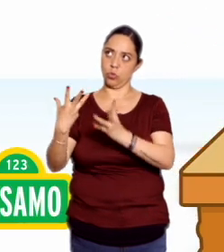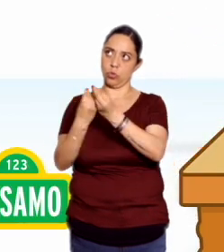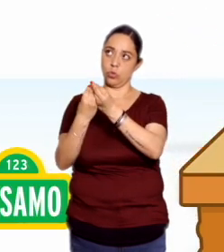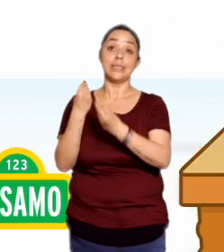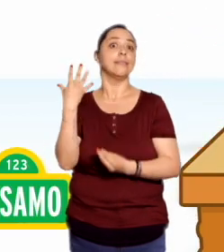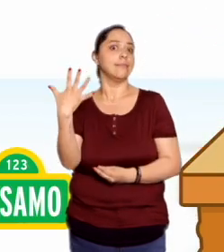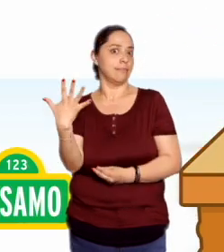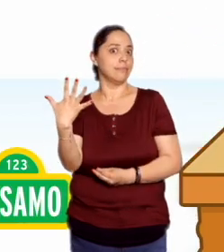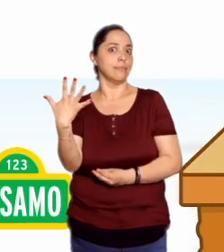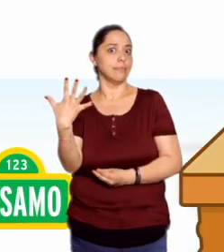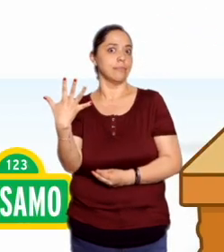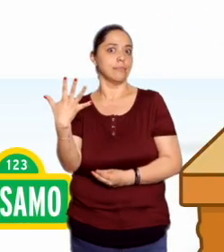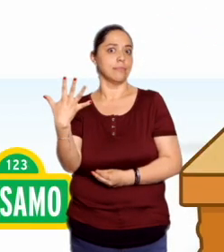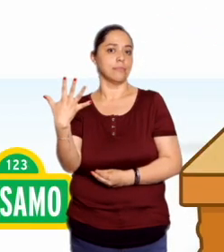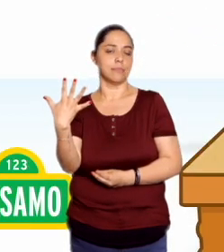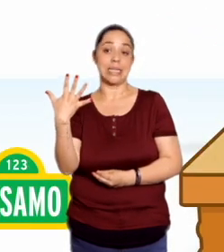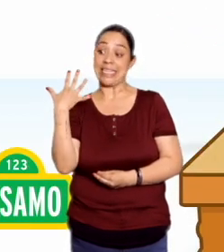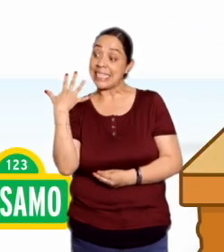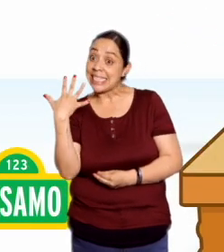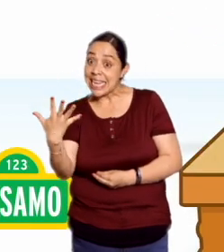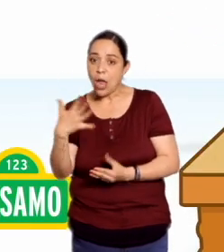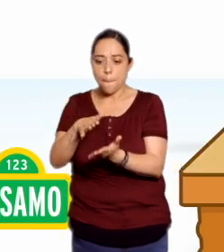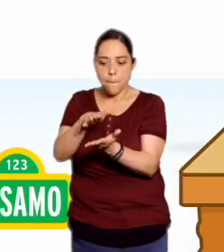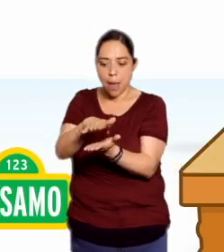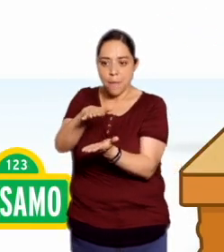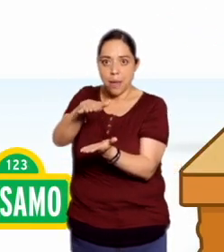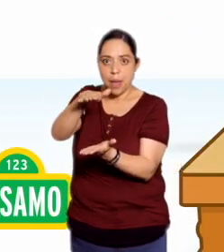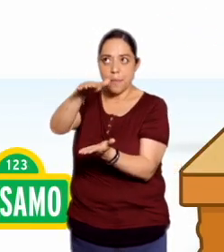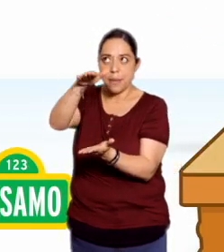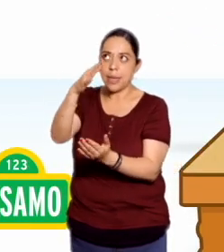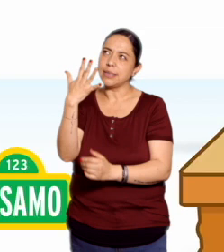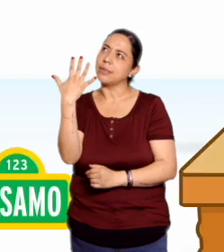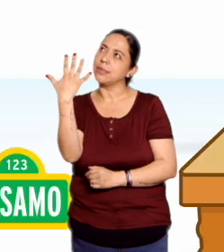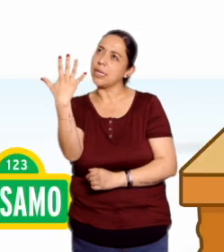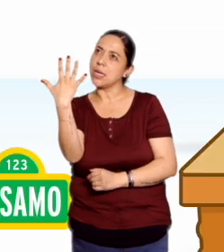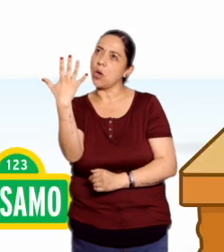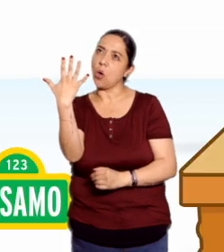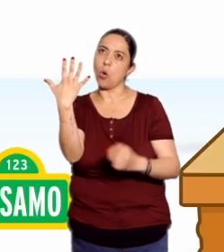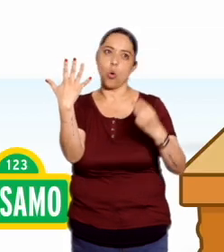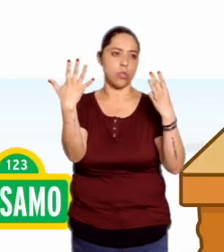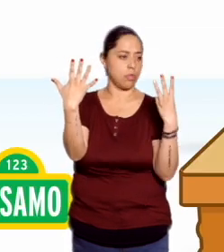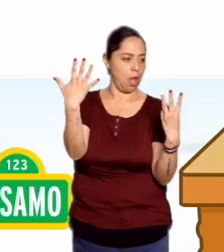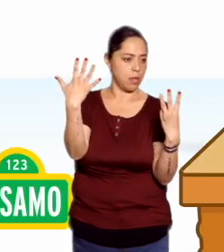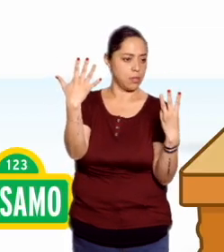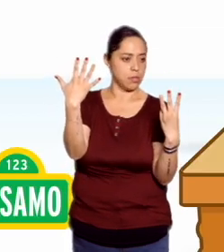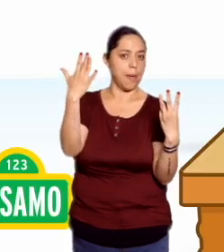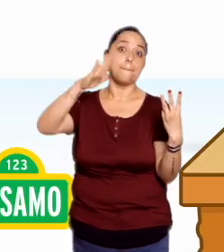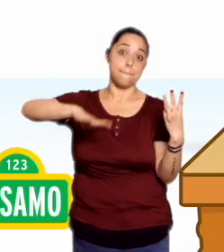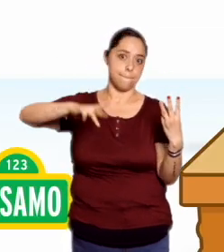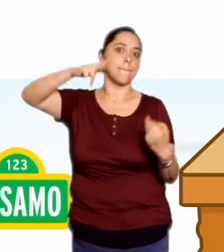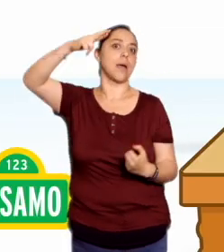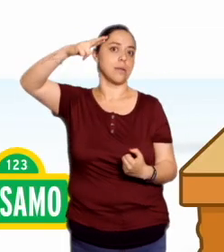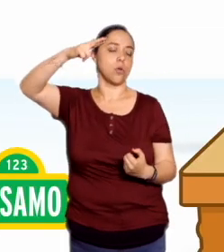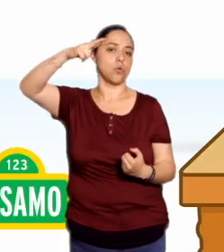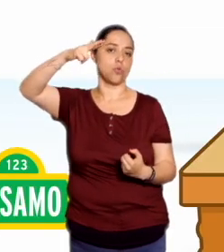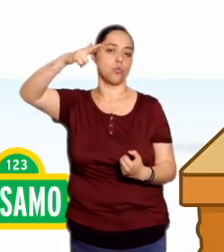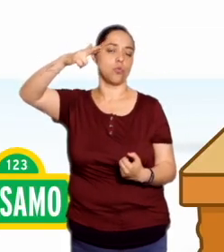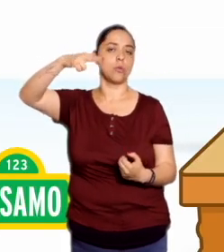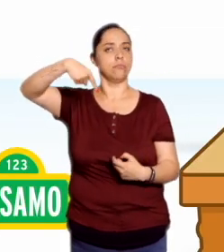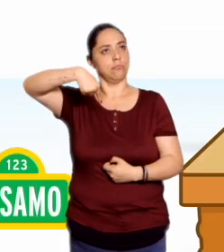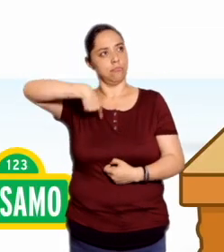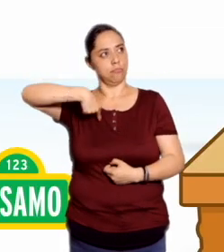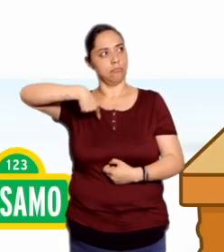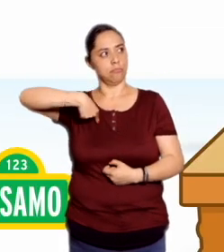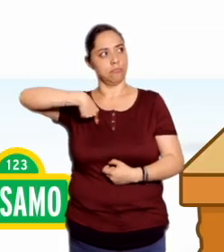dos igual a cinco. En total son cinco camisas. El número cinco es mayor que el número tres. Así que